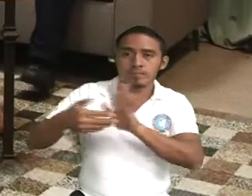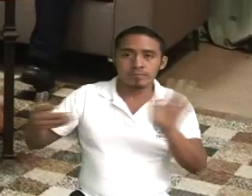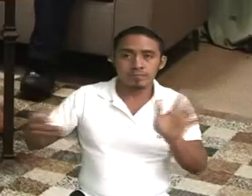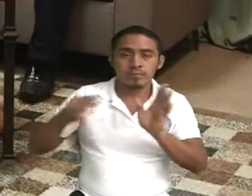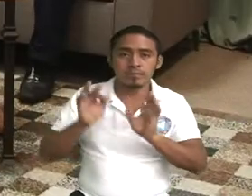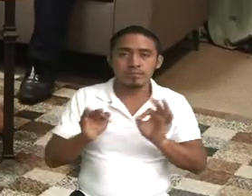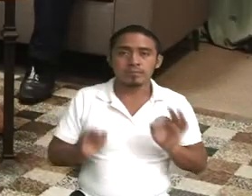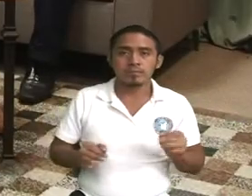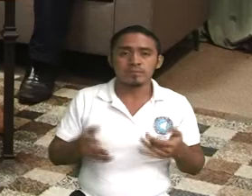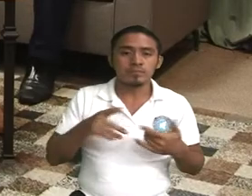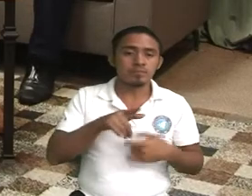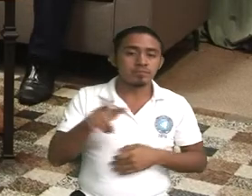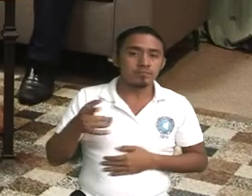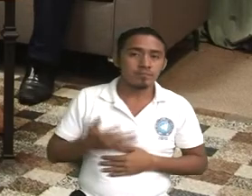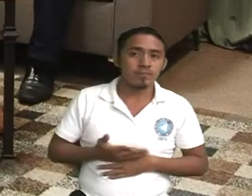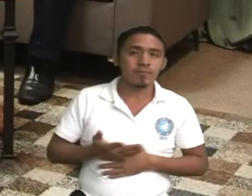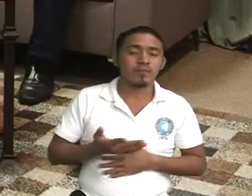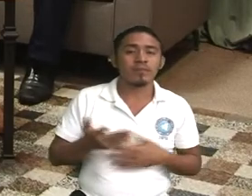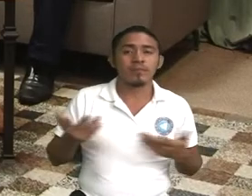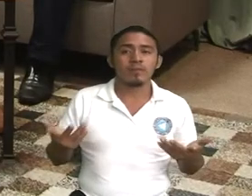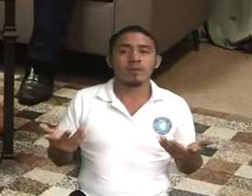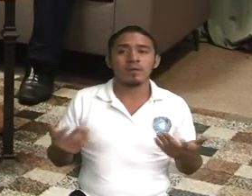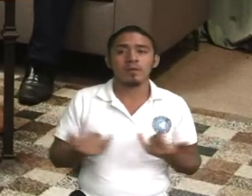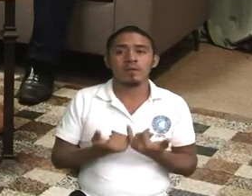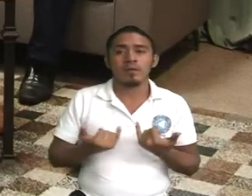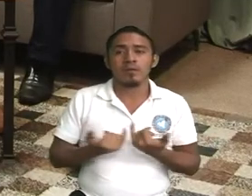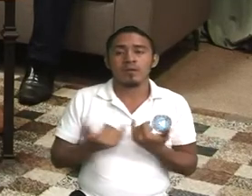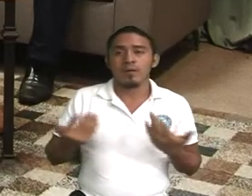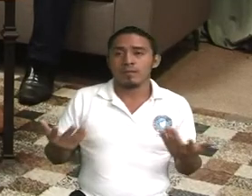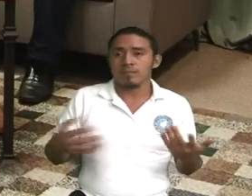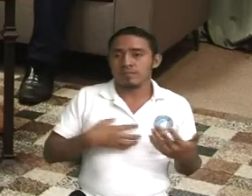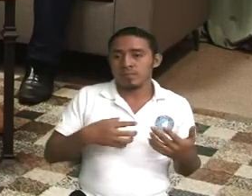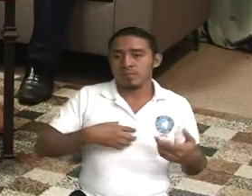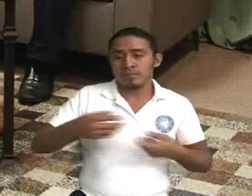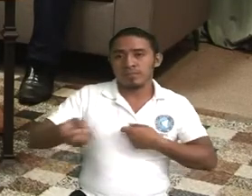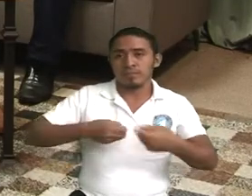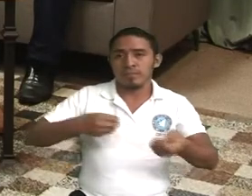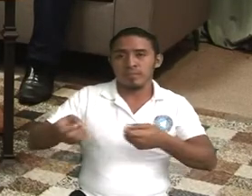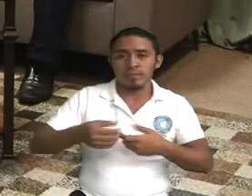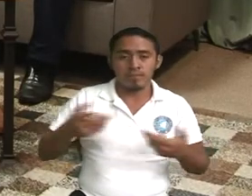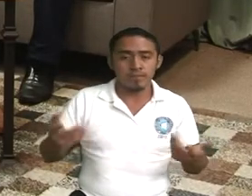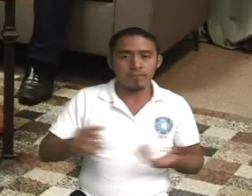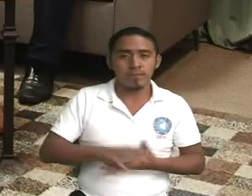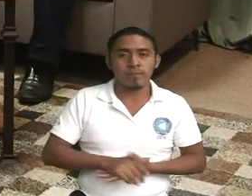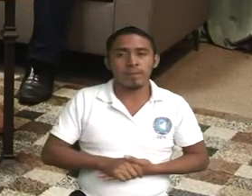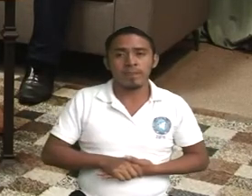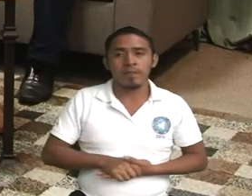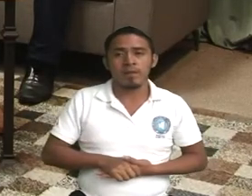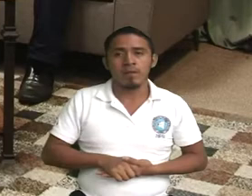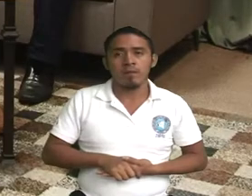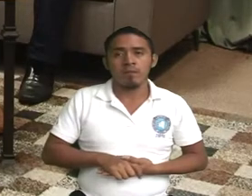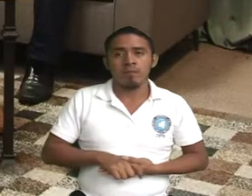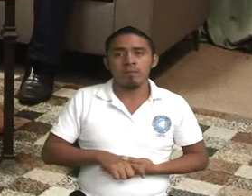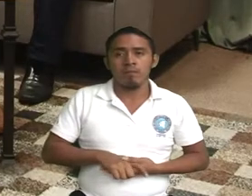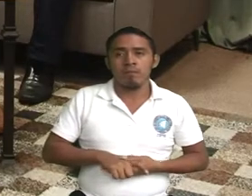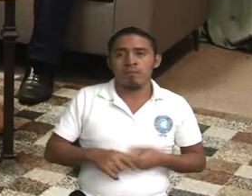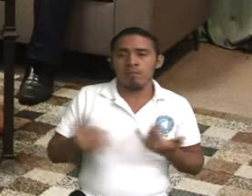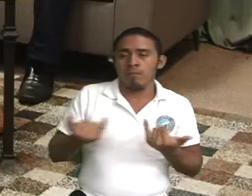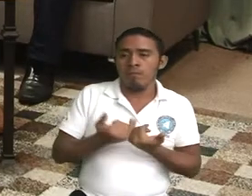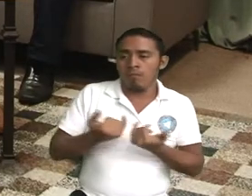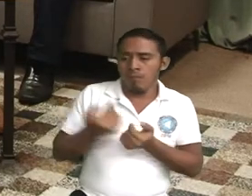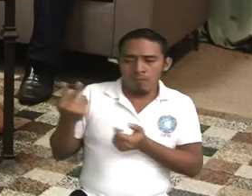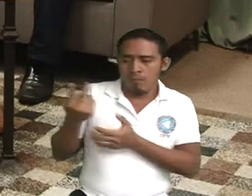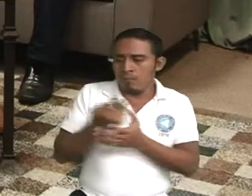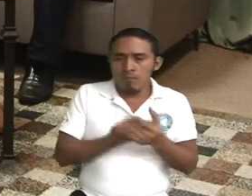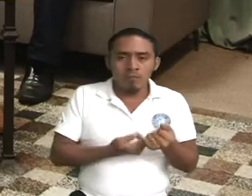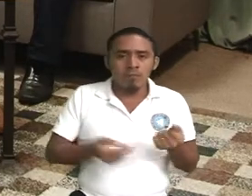lo que está haciendo y que también vive de ese dar a hacer. Entonces, Nosotros estamos casi que